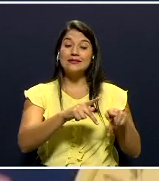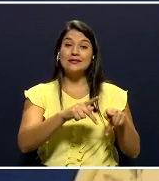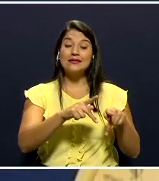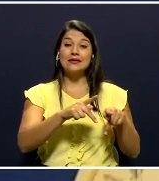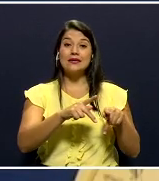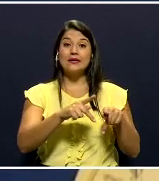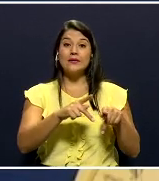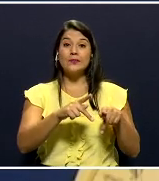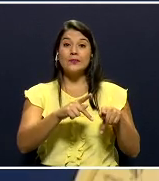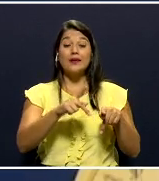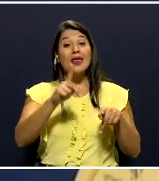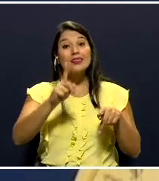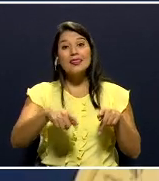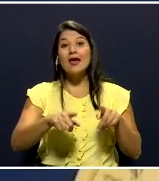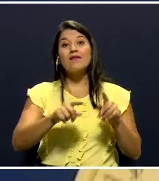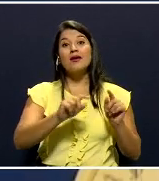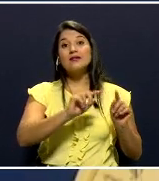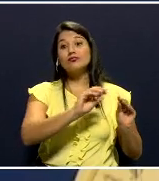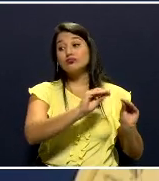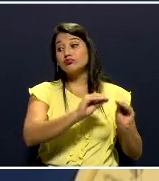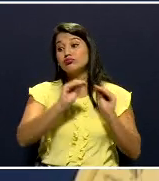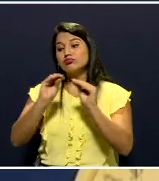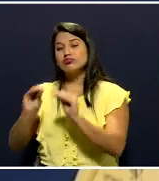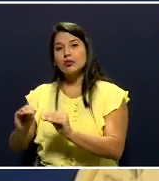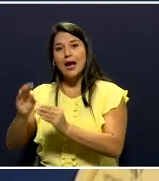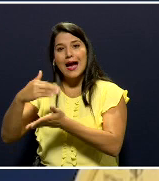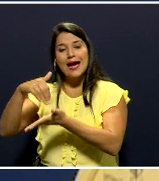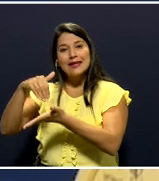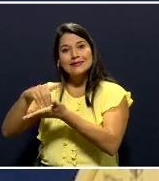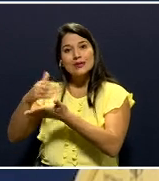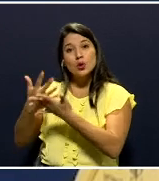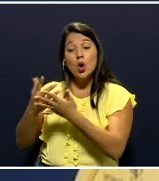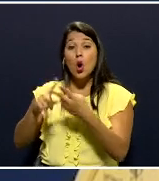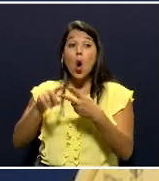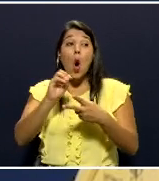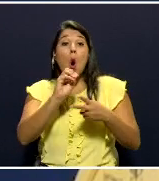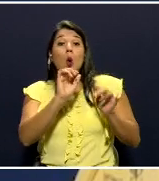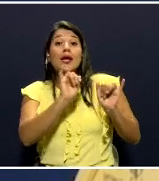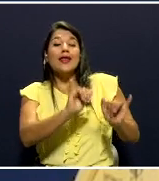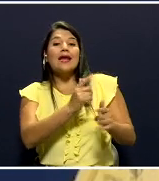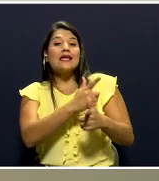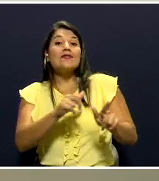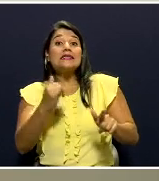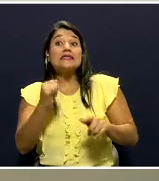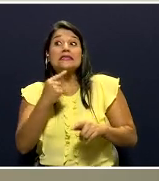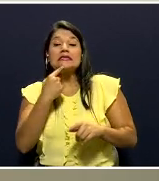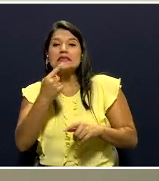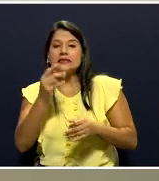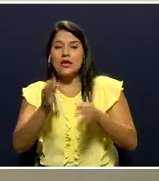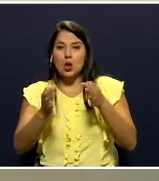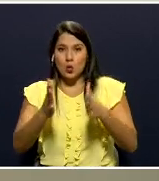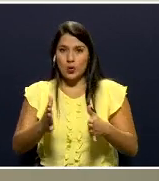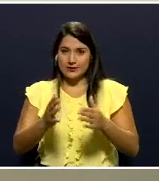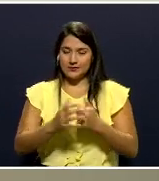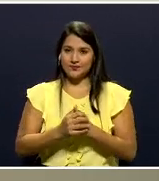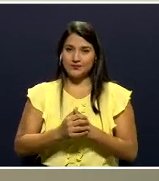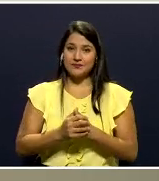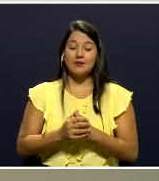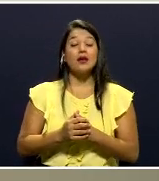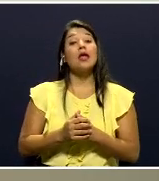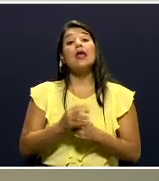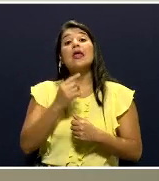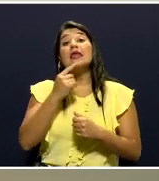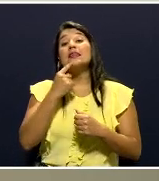deberían regresar a los centros penales o quedar en libertad si así lo señalan los jueces. Sin embargo, para algunos gremios del